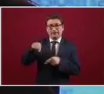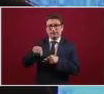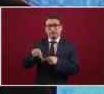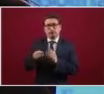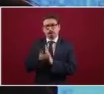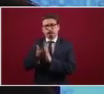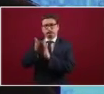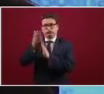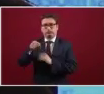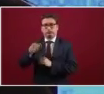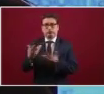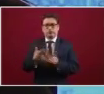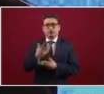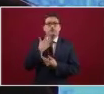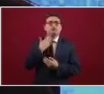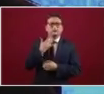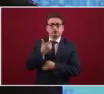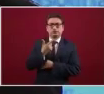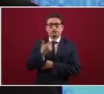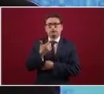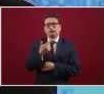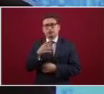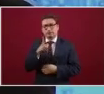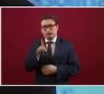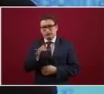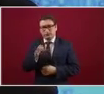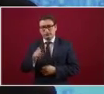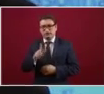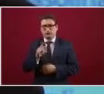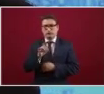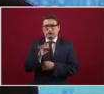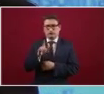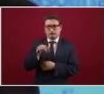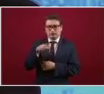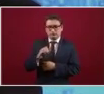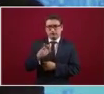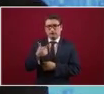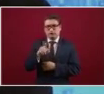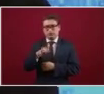diésel, propileno, gas licuado, coque y azufre.